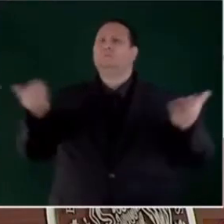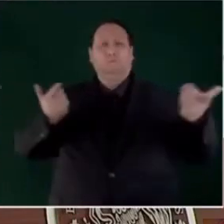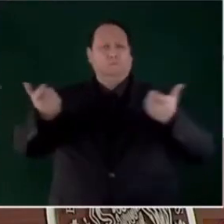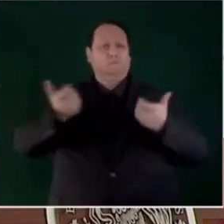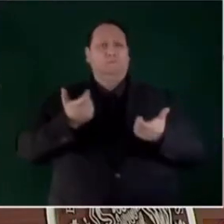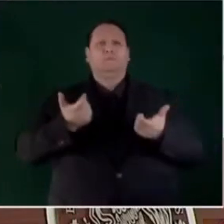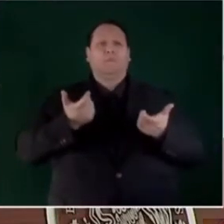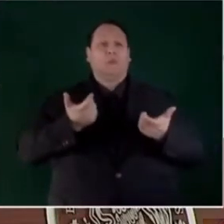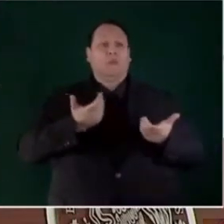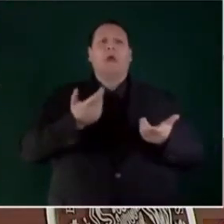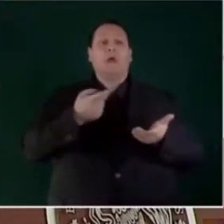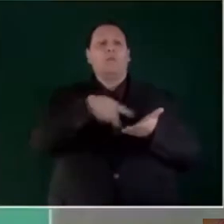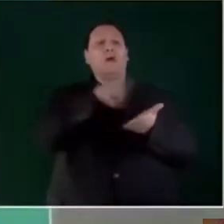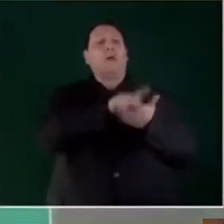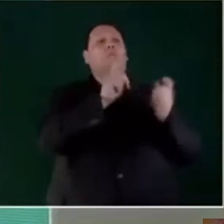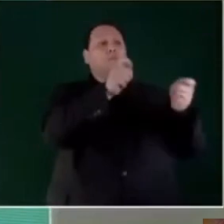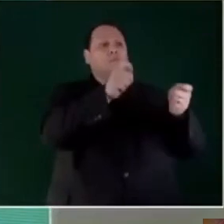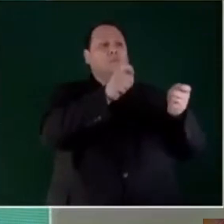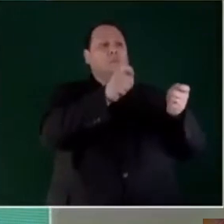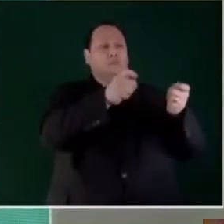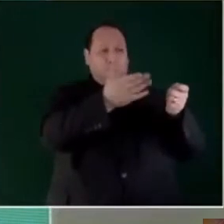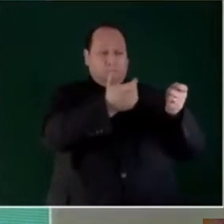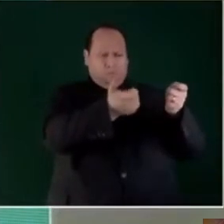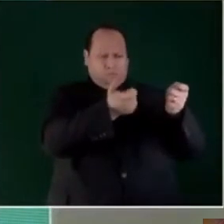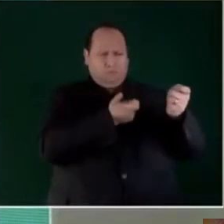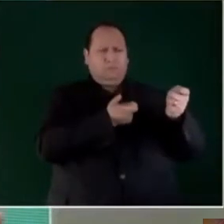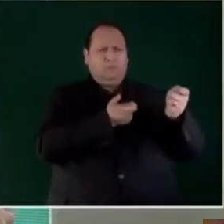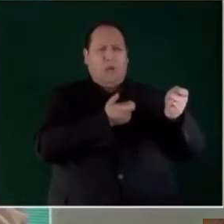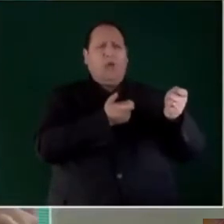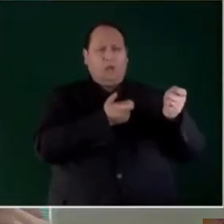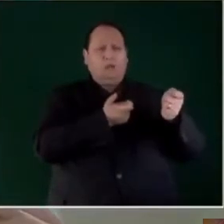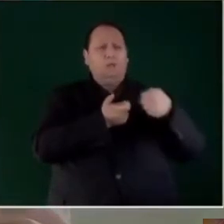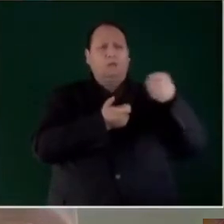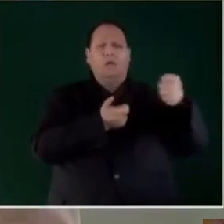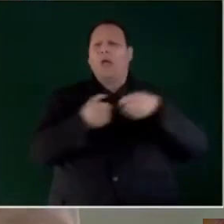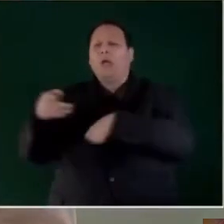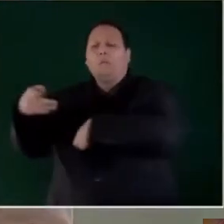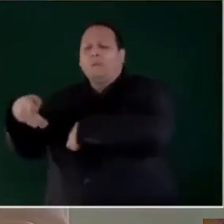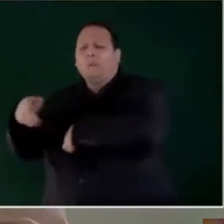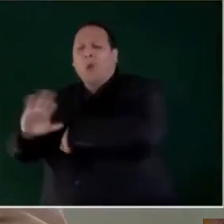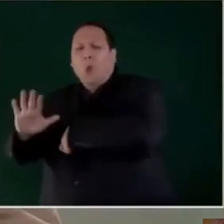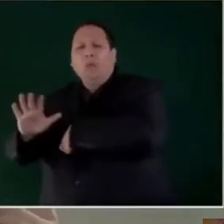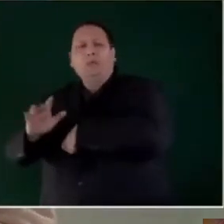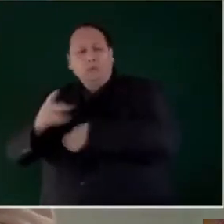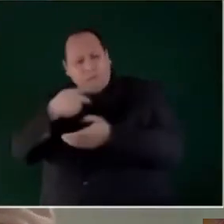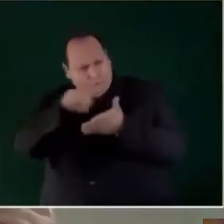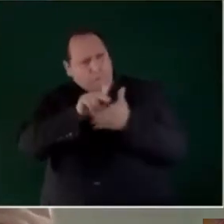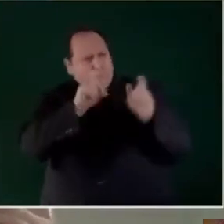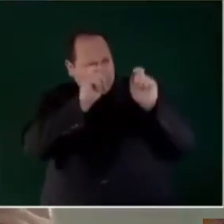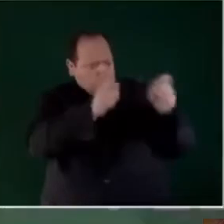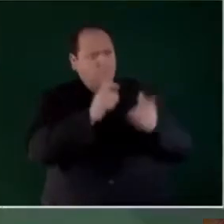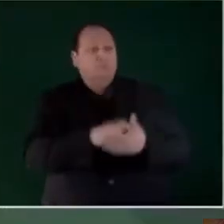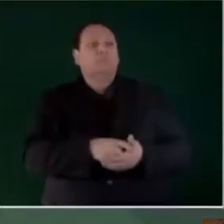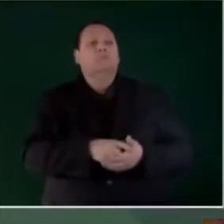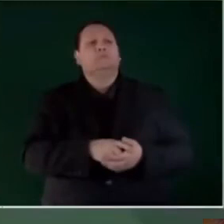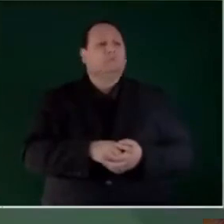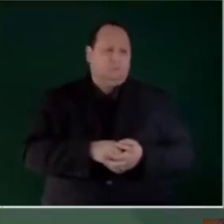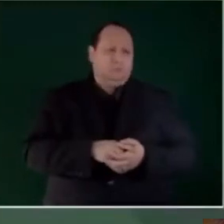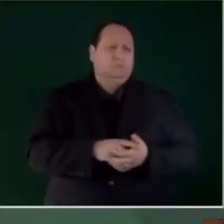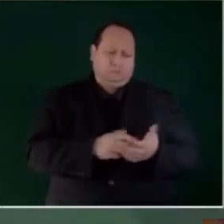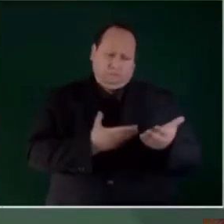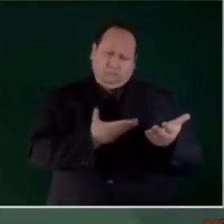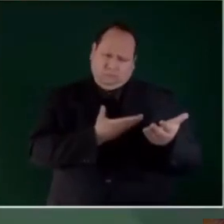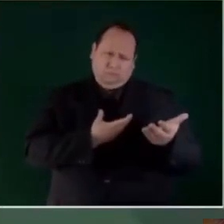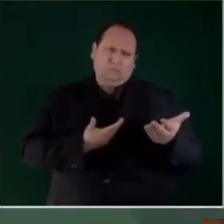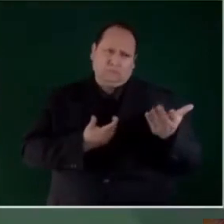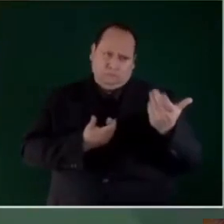para entregar una plaza, que ya no sean transitorios, sino de planta, nada